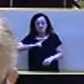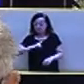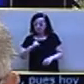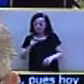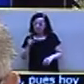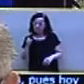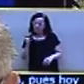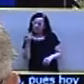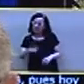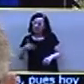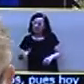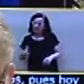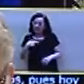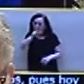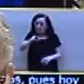de